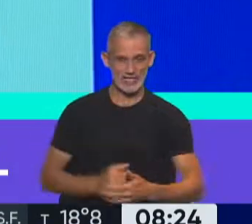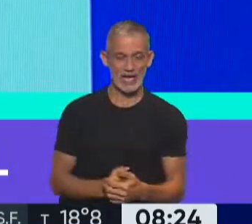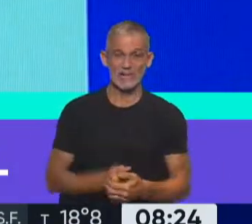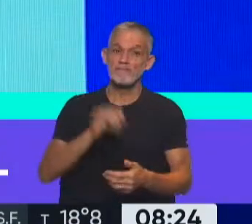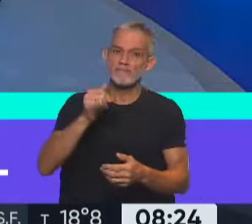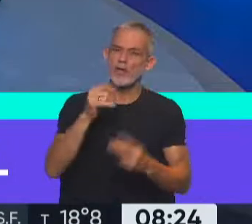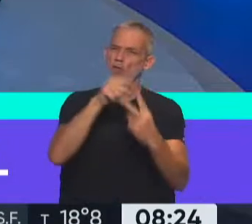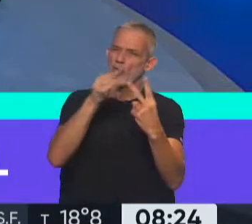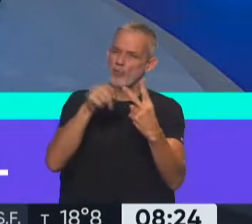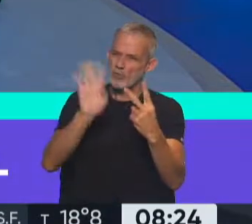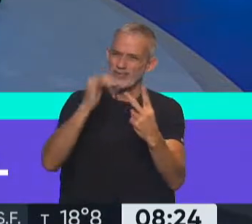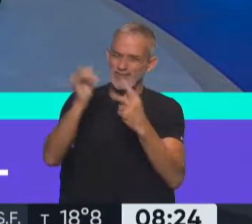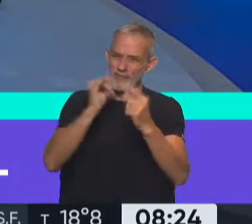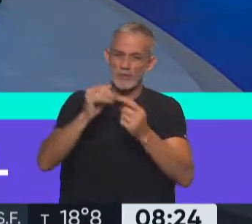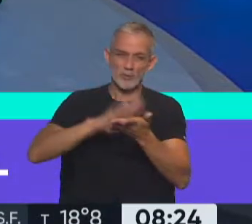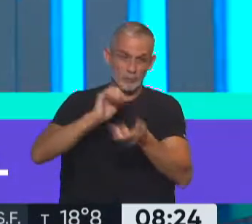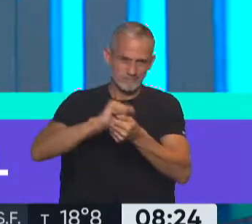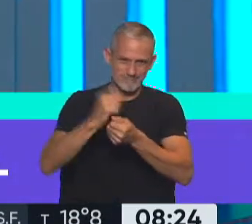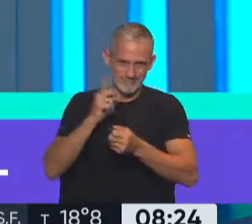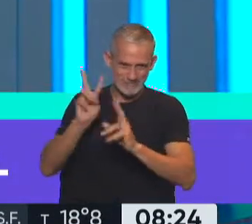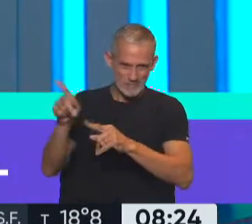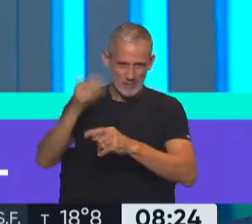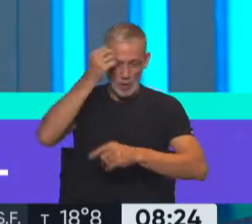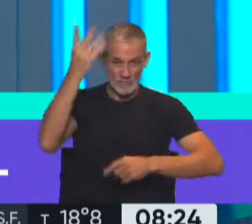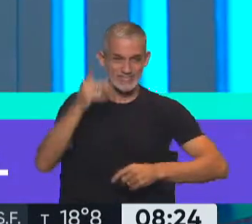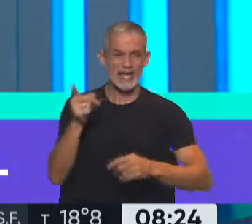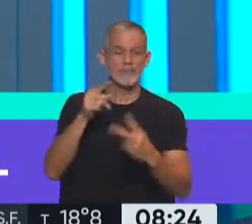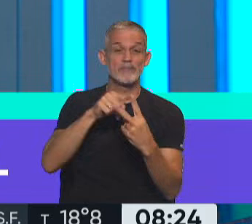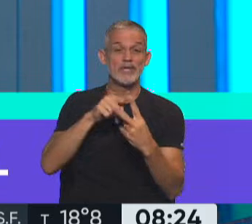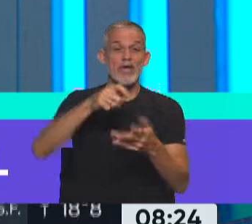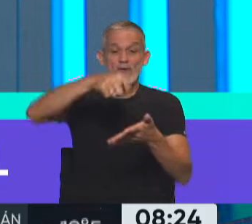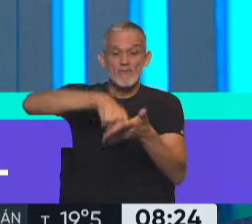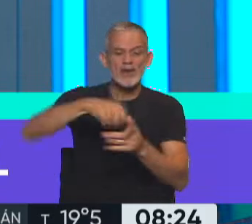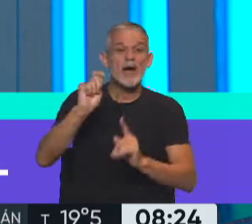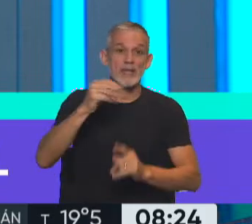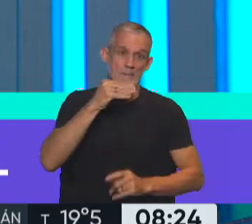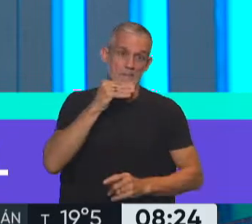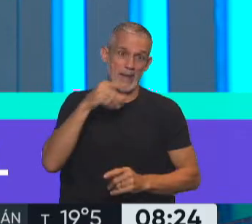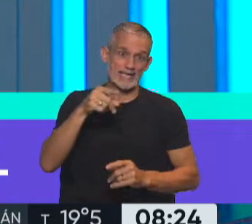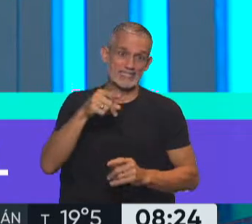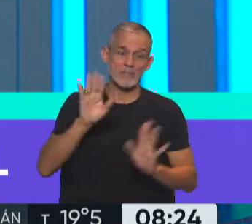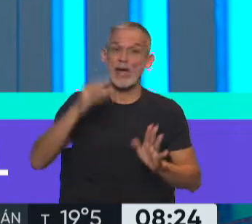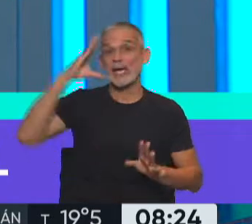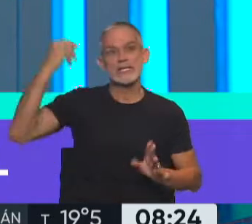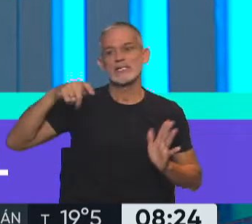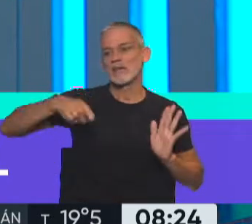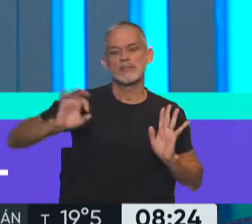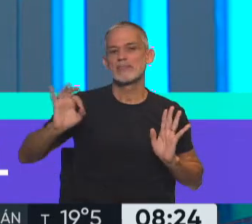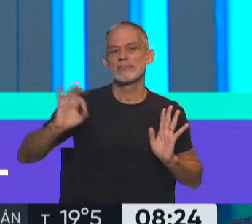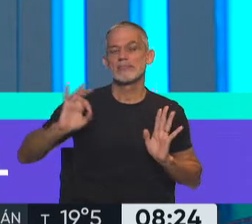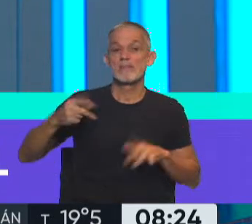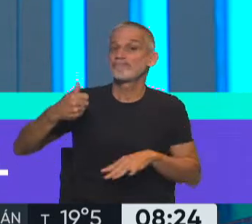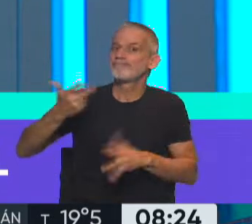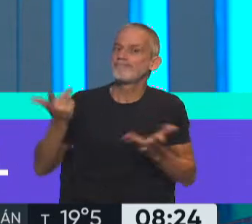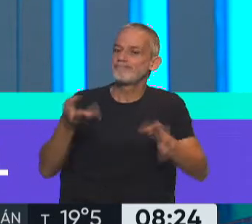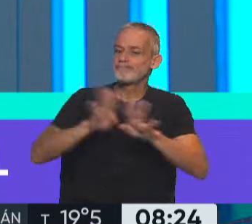Y dos datos sobre la promulgación que vemos en el boletín oficial. La firma es de Sergio Massa, pero no de Cristina Kirchner, porque no estuvo en el